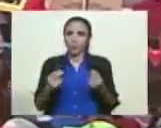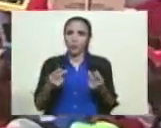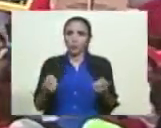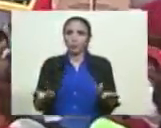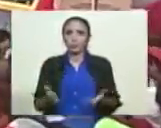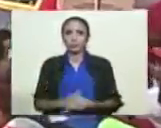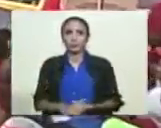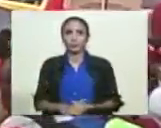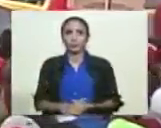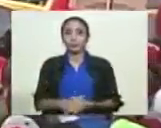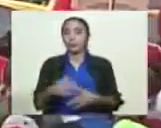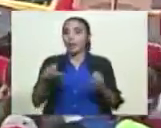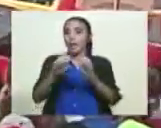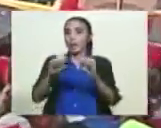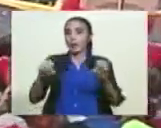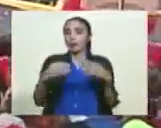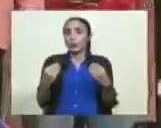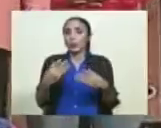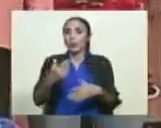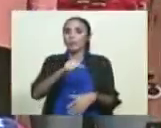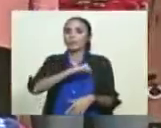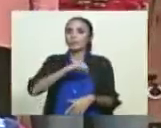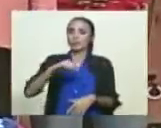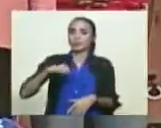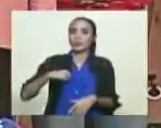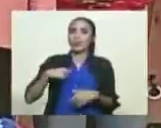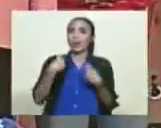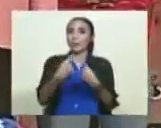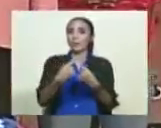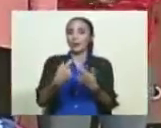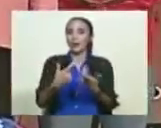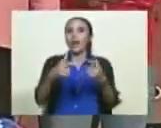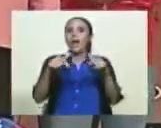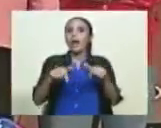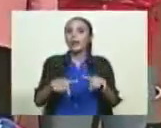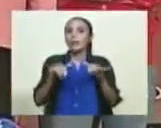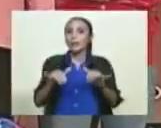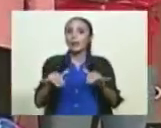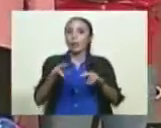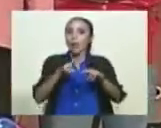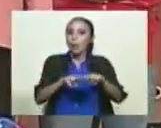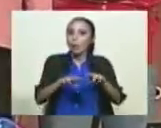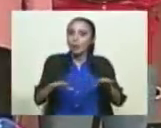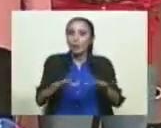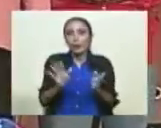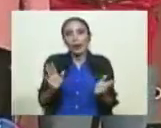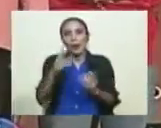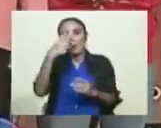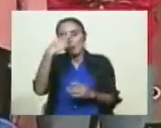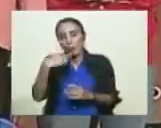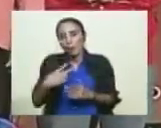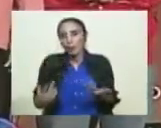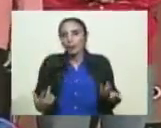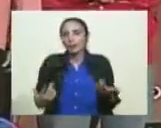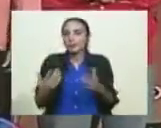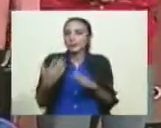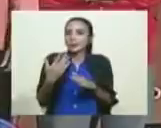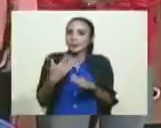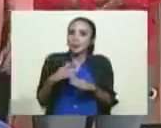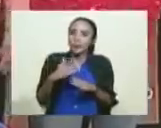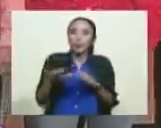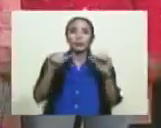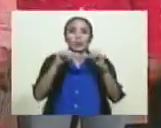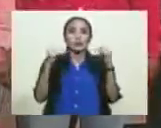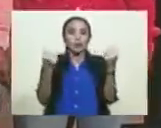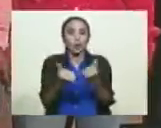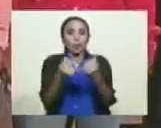ahí la educación es privada. Aquí nuestros niños, por más humilde que sea su hogar, tiene su salón de